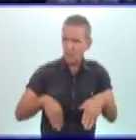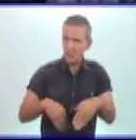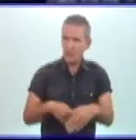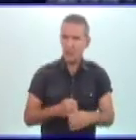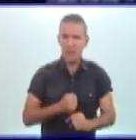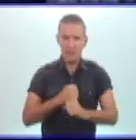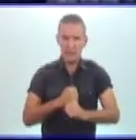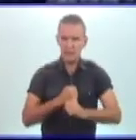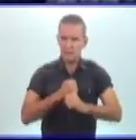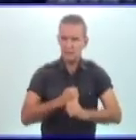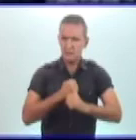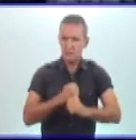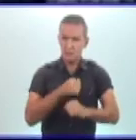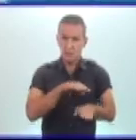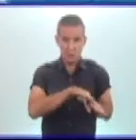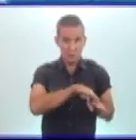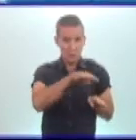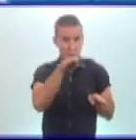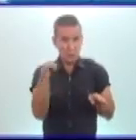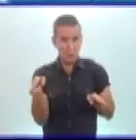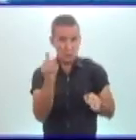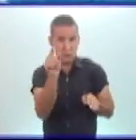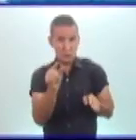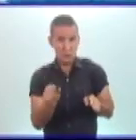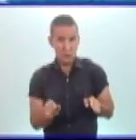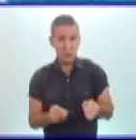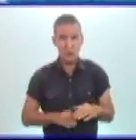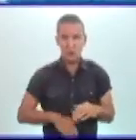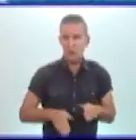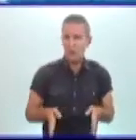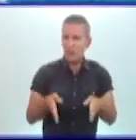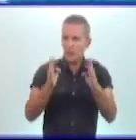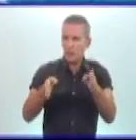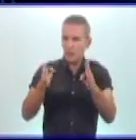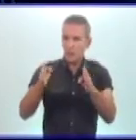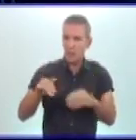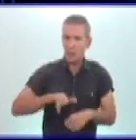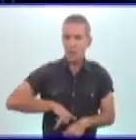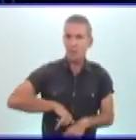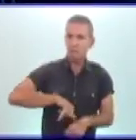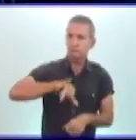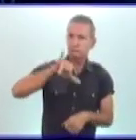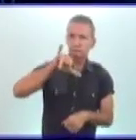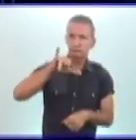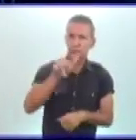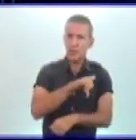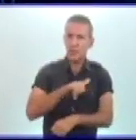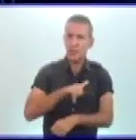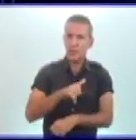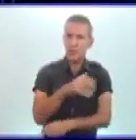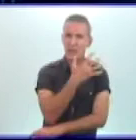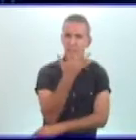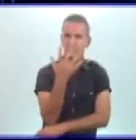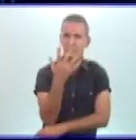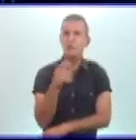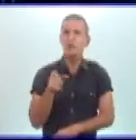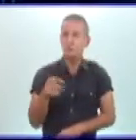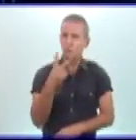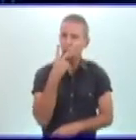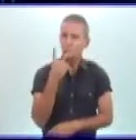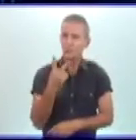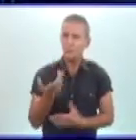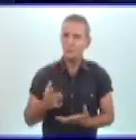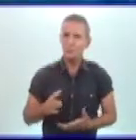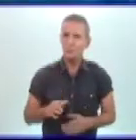carruajes, puentes sobre los ríos y edificios tan altos como árboles. Me gustaría ver todo eso. ¿Lo verás? ¿Cómo?